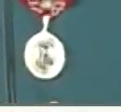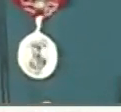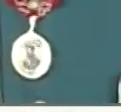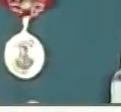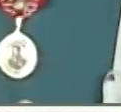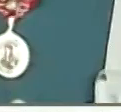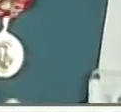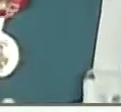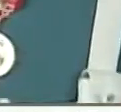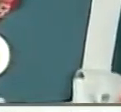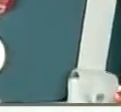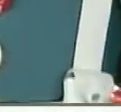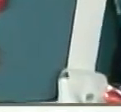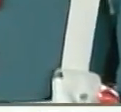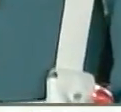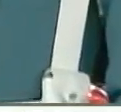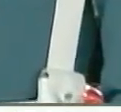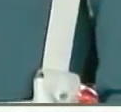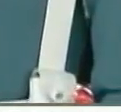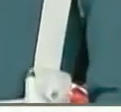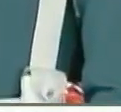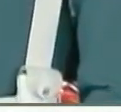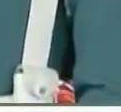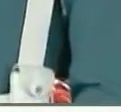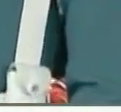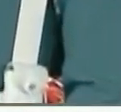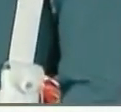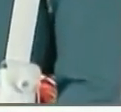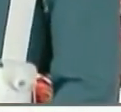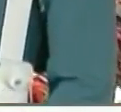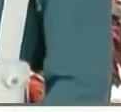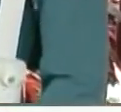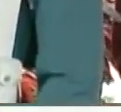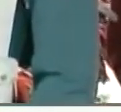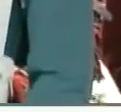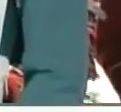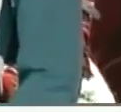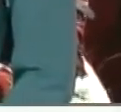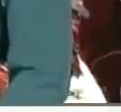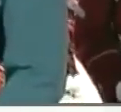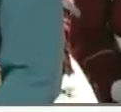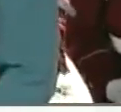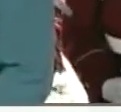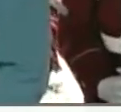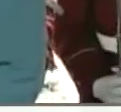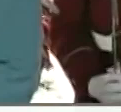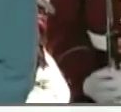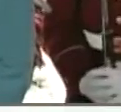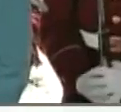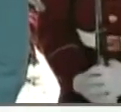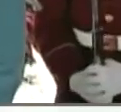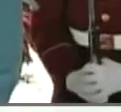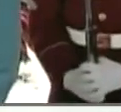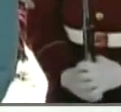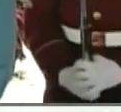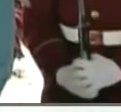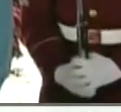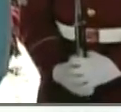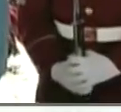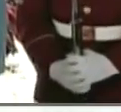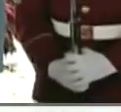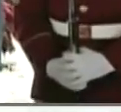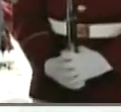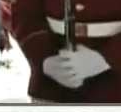chavista humanista el mejor gobernador de todos los años el mejor gobernador de venezuela por su